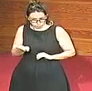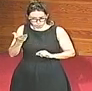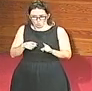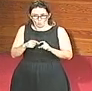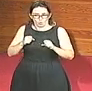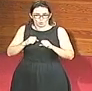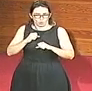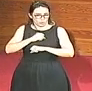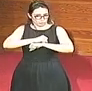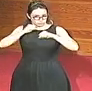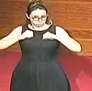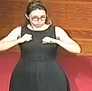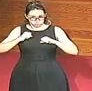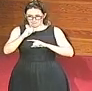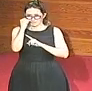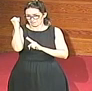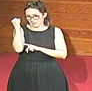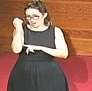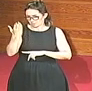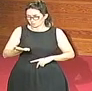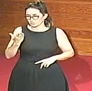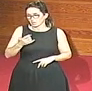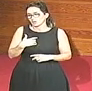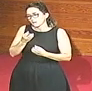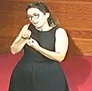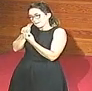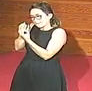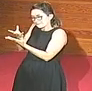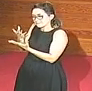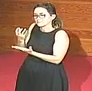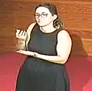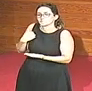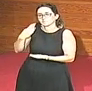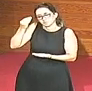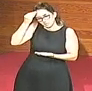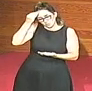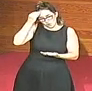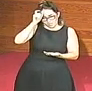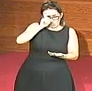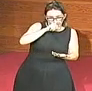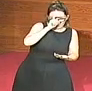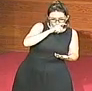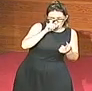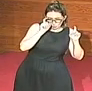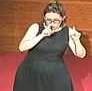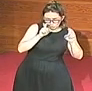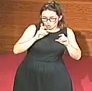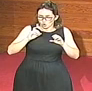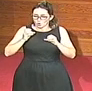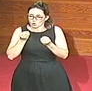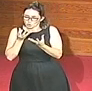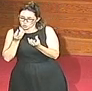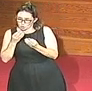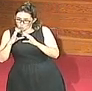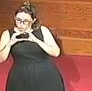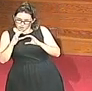Entonces, igual el comentario que te voy a hacer es, ¿por qué no unimos educación y comunicación? Quiero decir, porque lo que tú estás